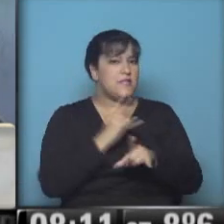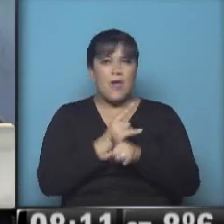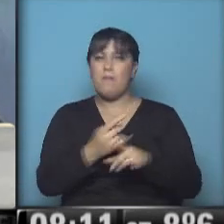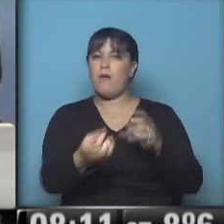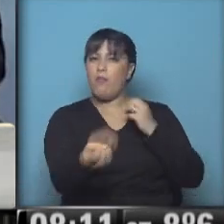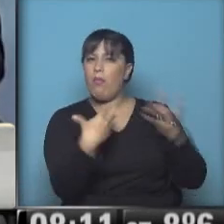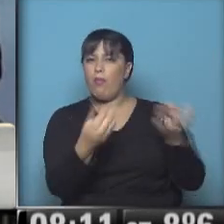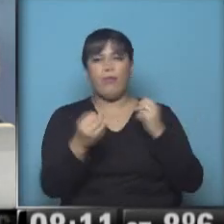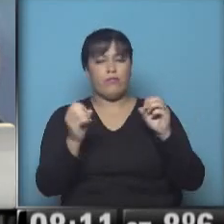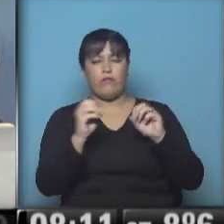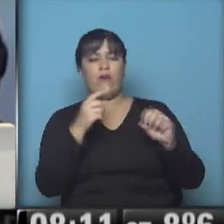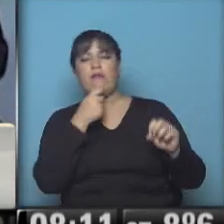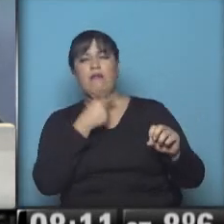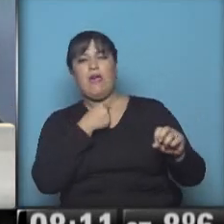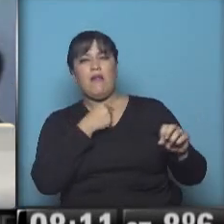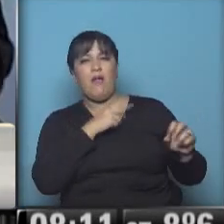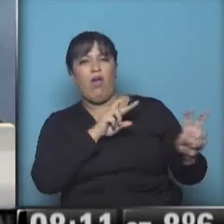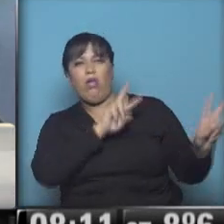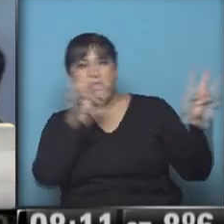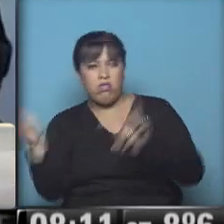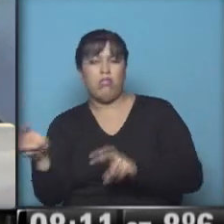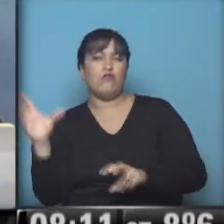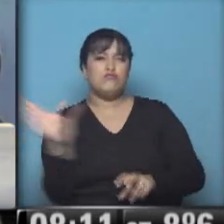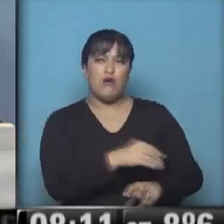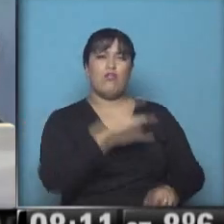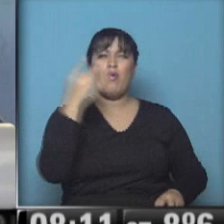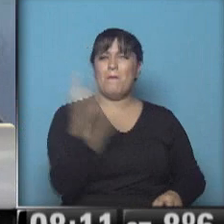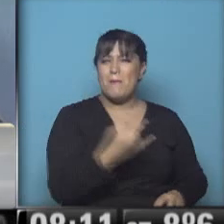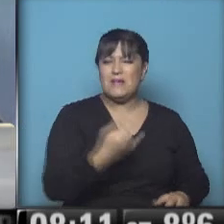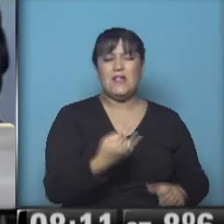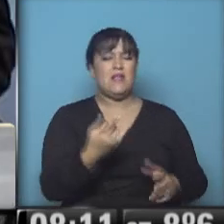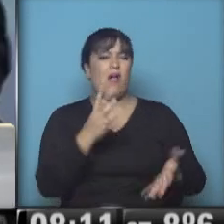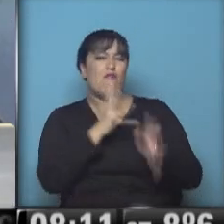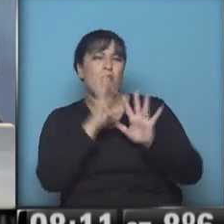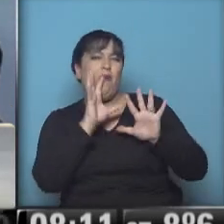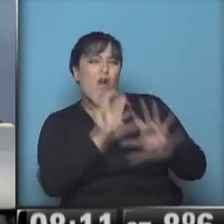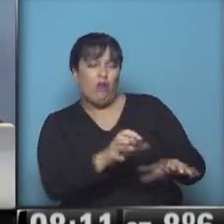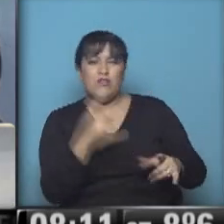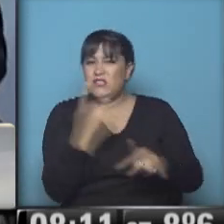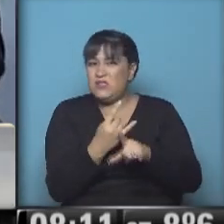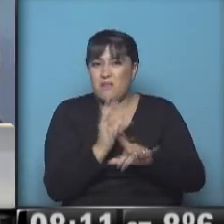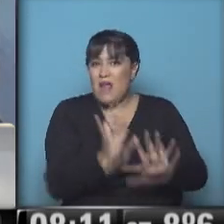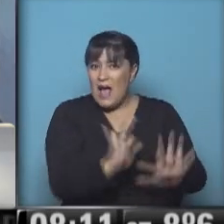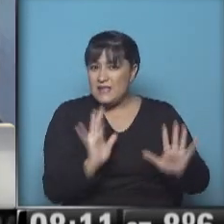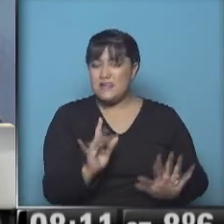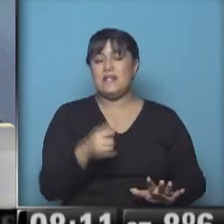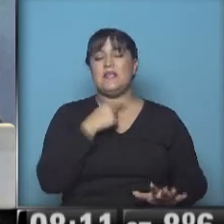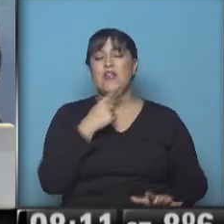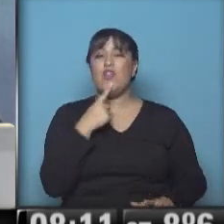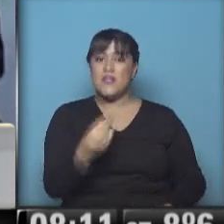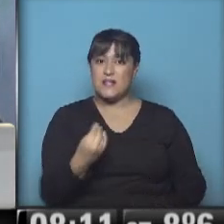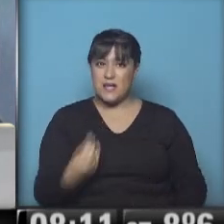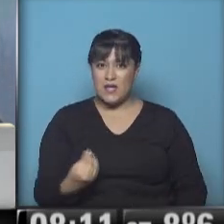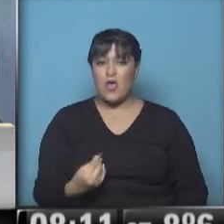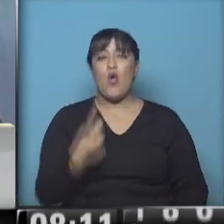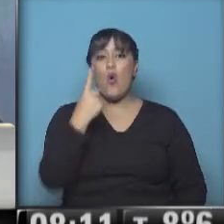de comunicación todo es mentira diatriba Odio la verdad es que quiero decir lo siguiente